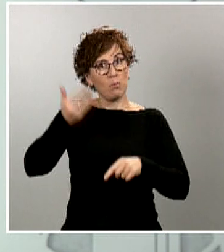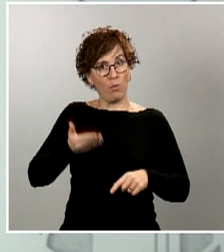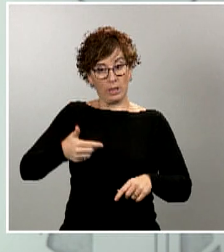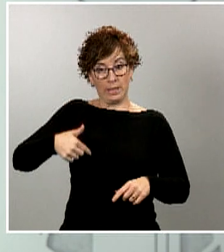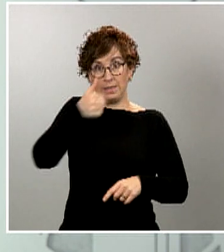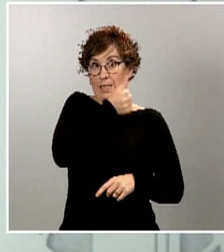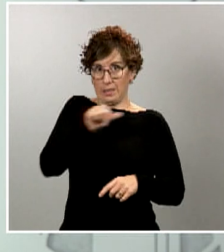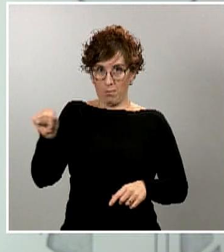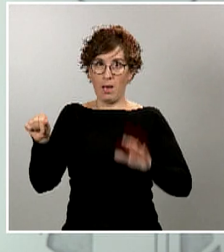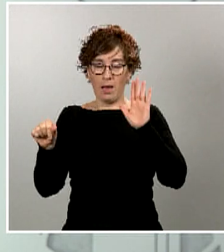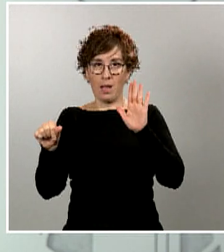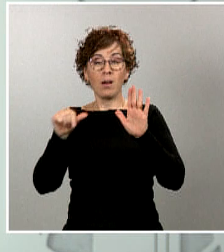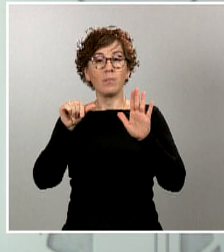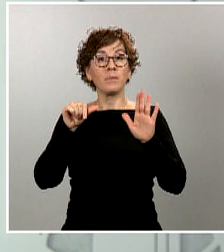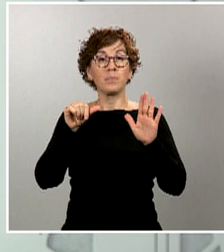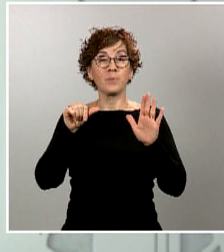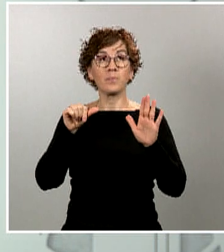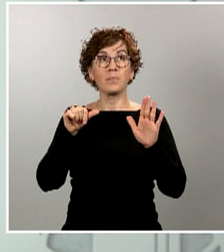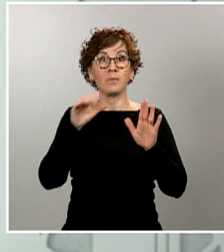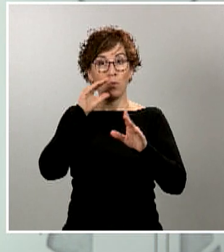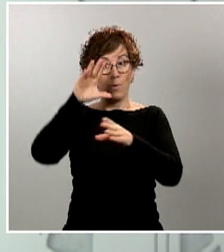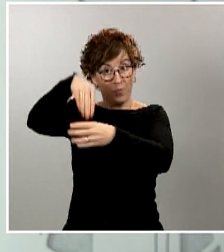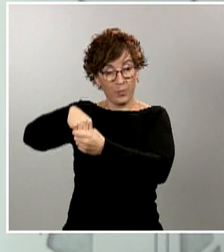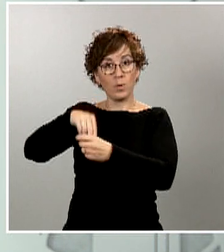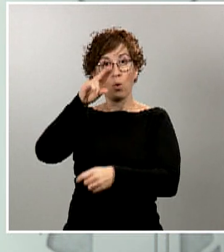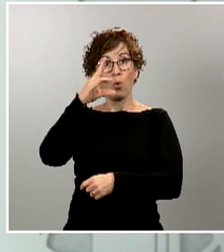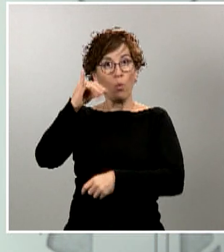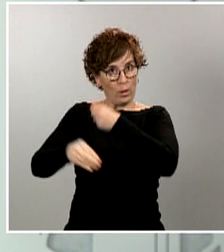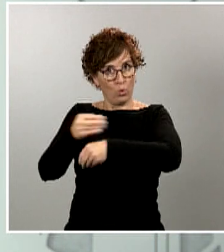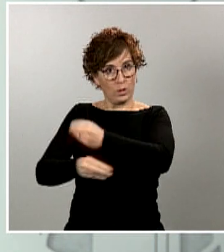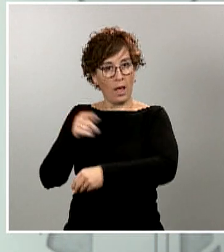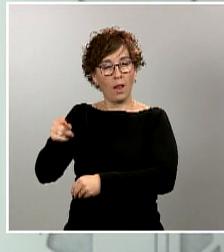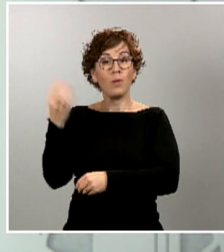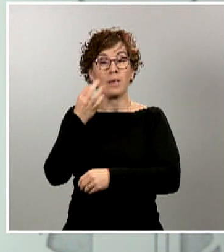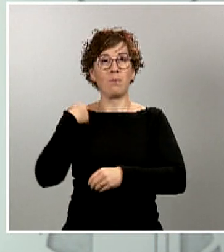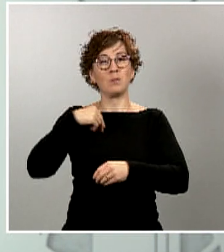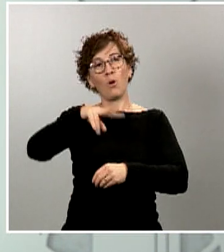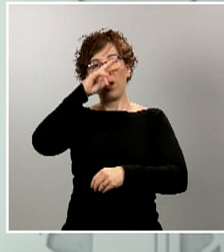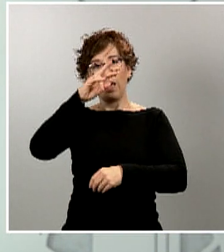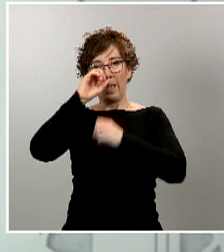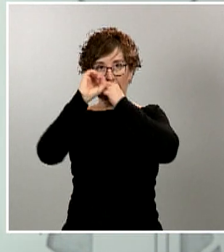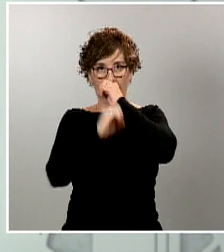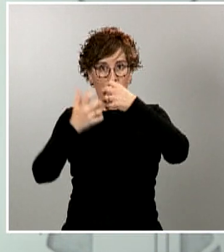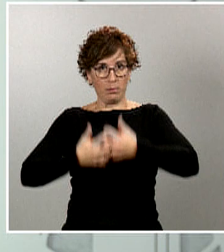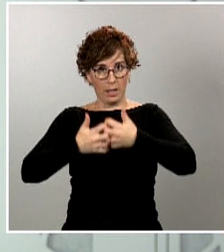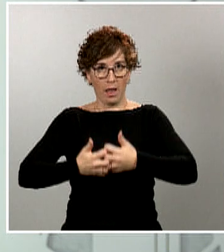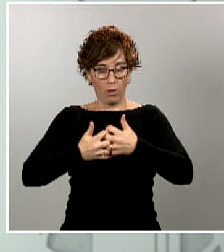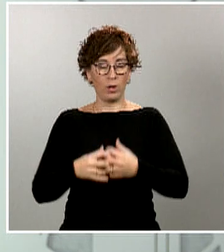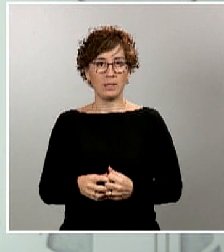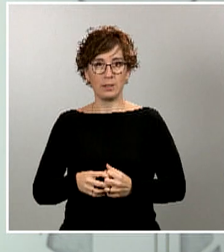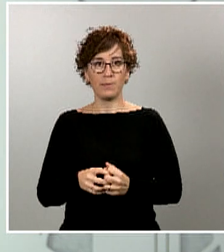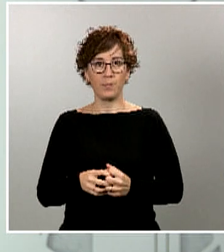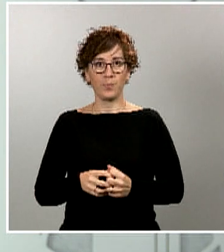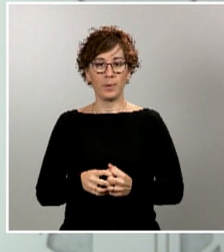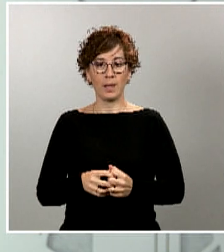utilizado en las unidades de cuidados intensivos, como son los respiradores. El Gobierno de España, los